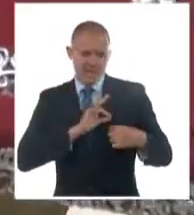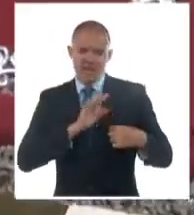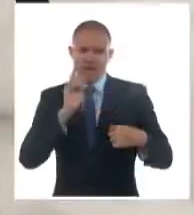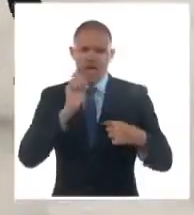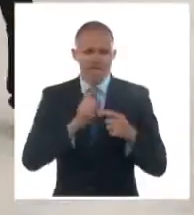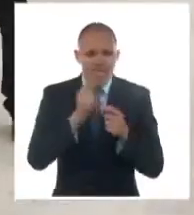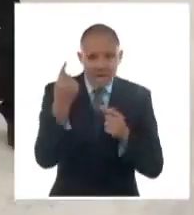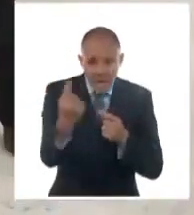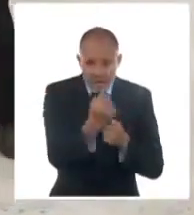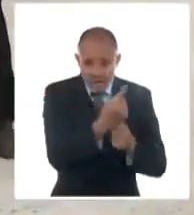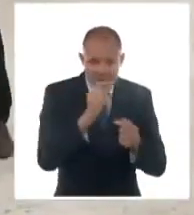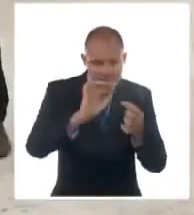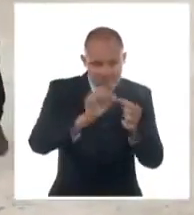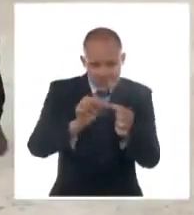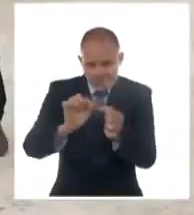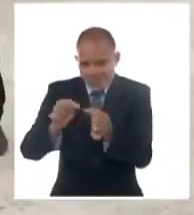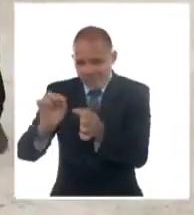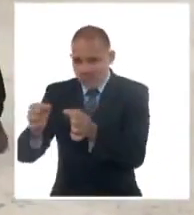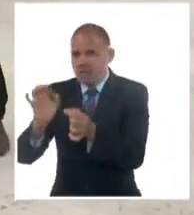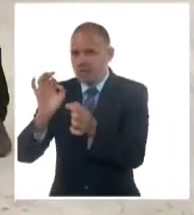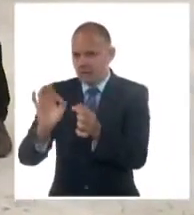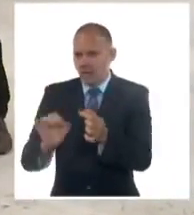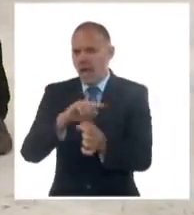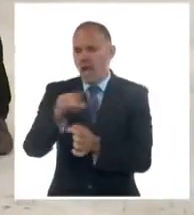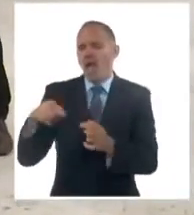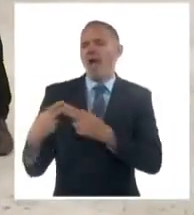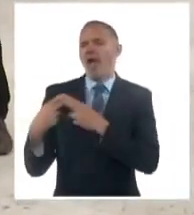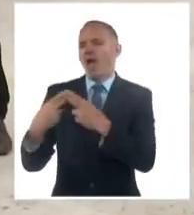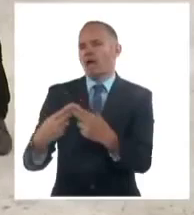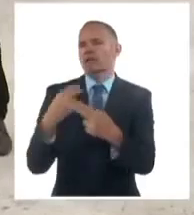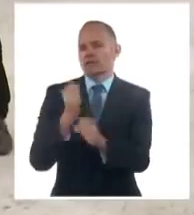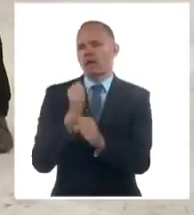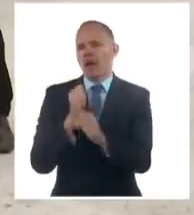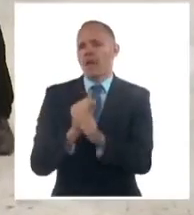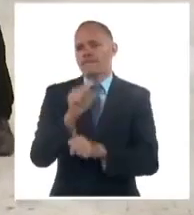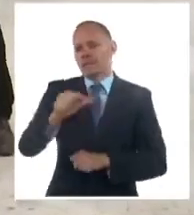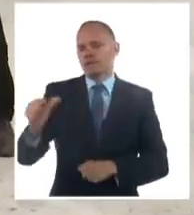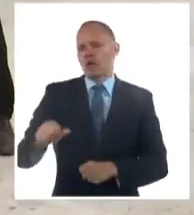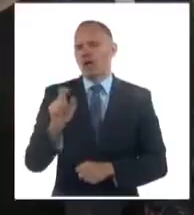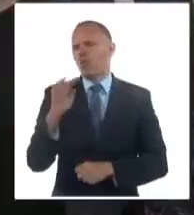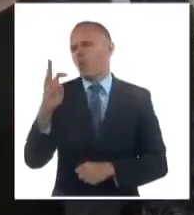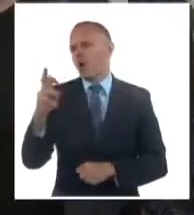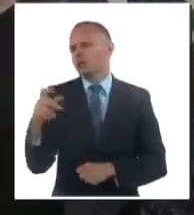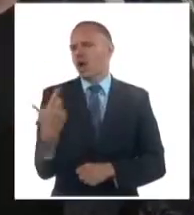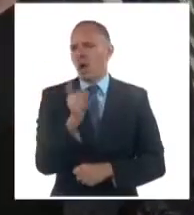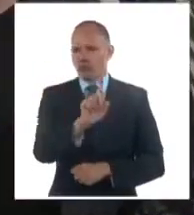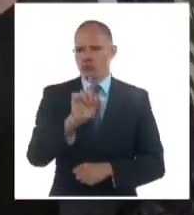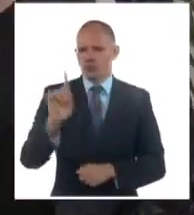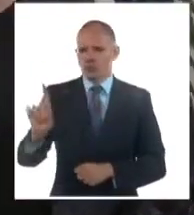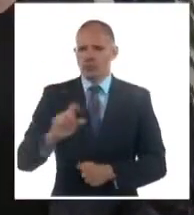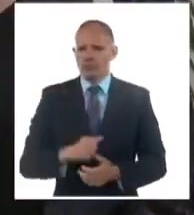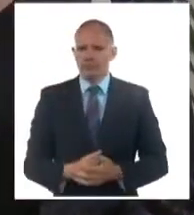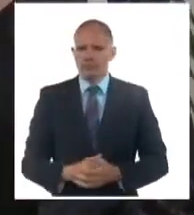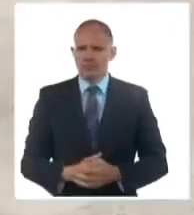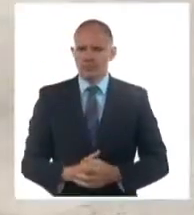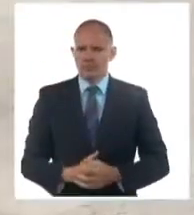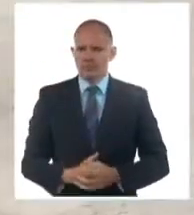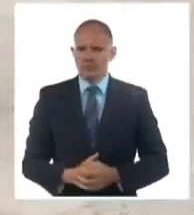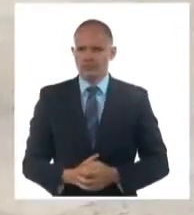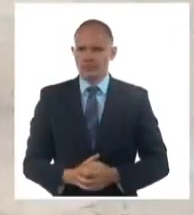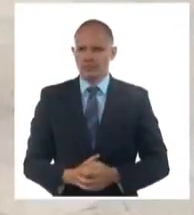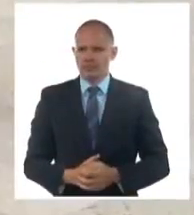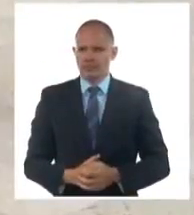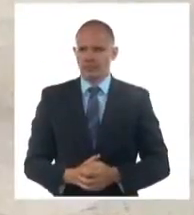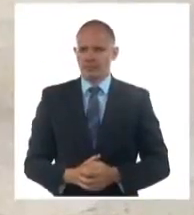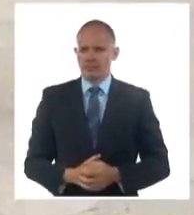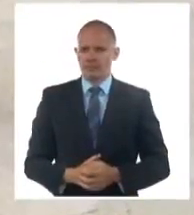como héroes del trabajo de la República de Cuba a 11 compañeros con extraordinarios méritos laborales. También